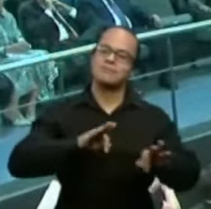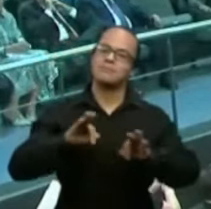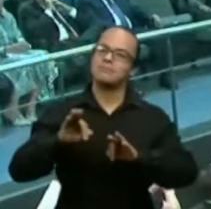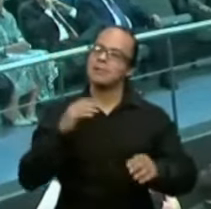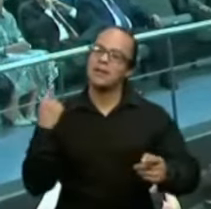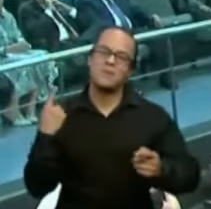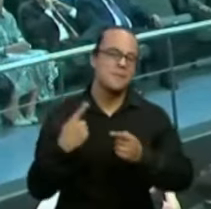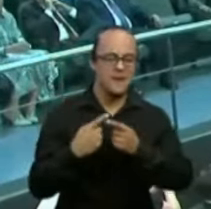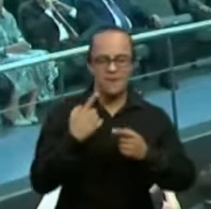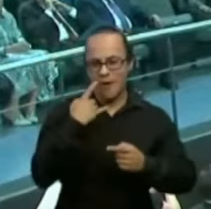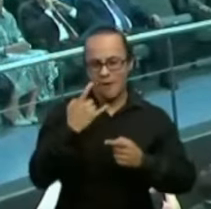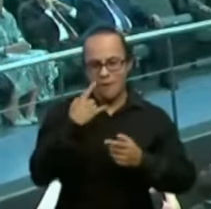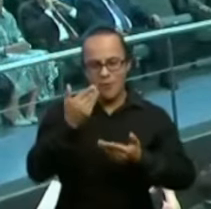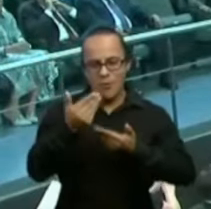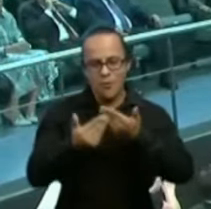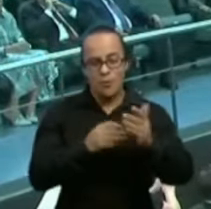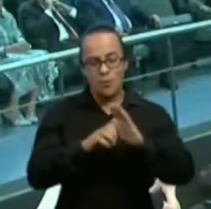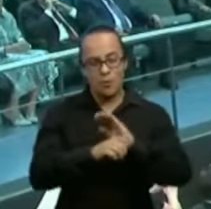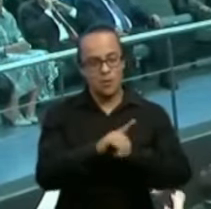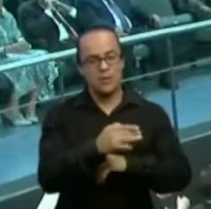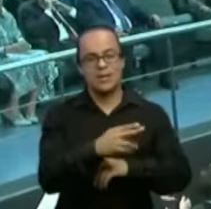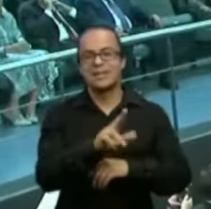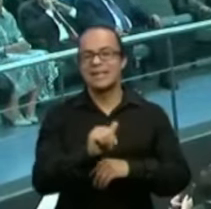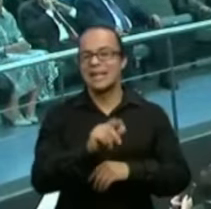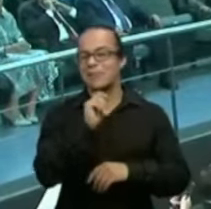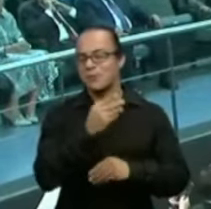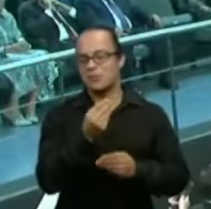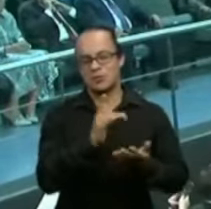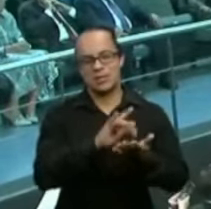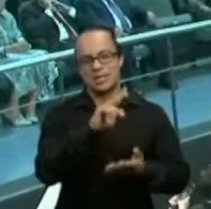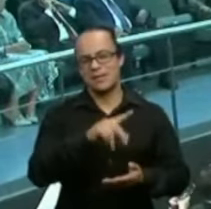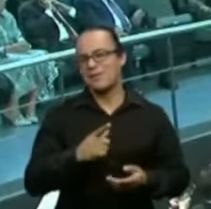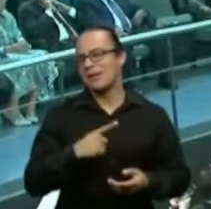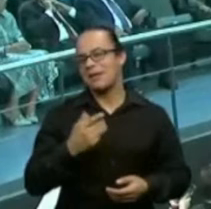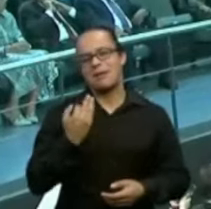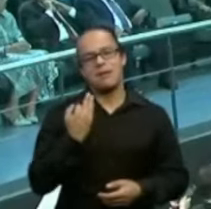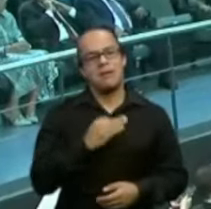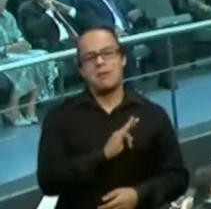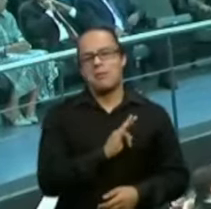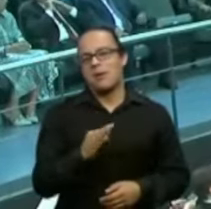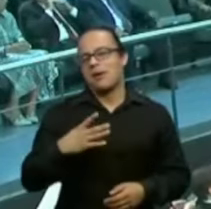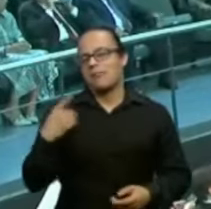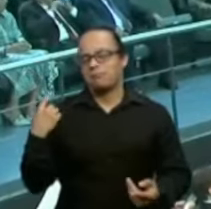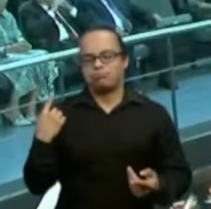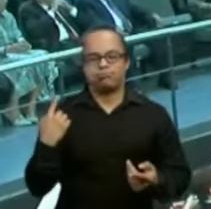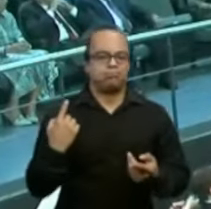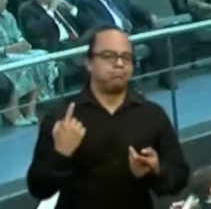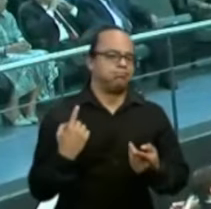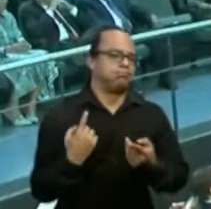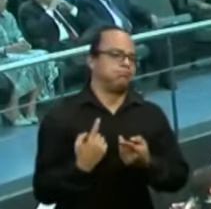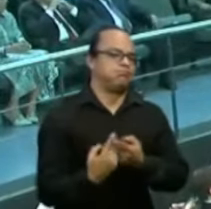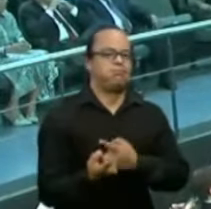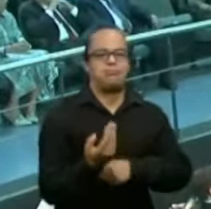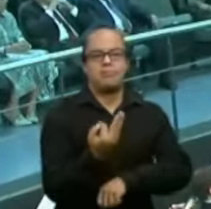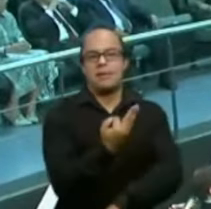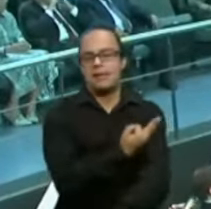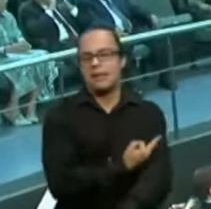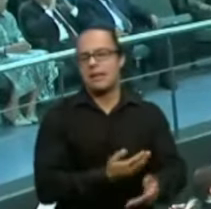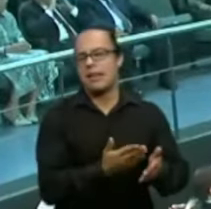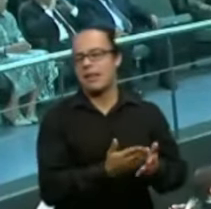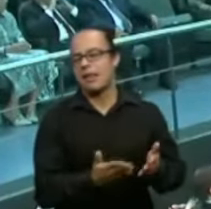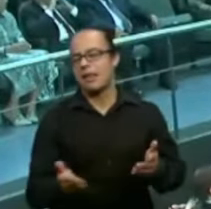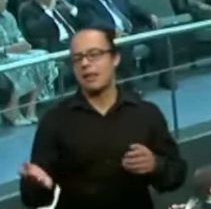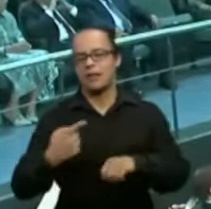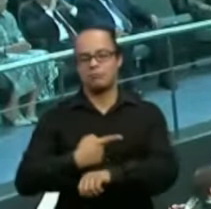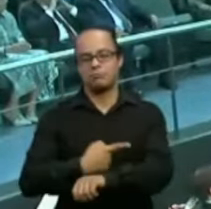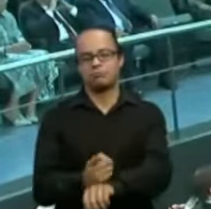esfuerzo, aquí Ernestina Godoy también. Bueno, aquí me podría pasar de verdad toda la tarde diciendo muchos de ustedes,